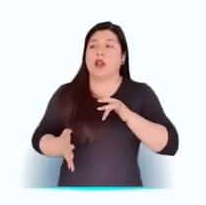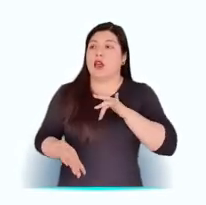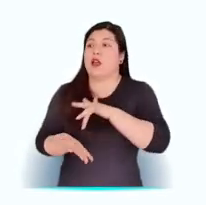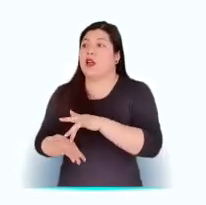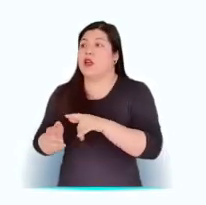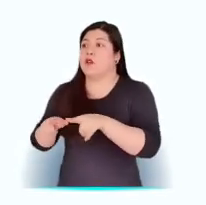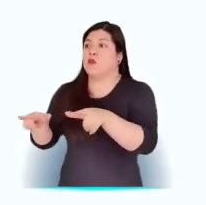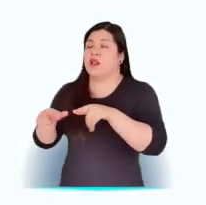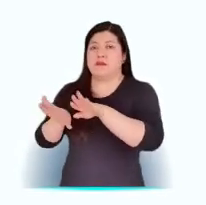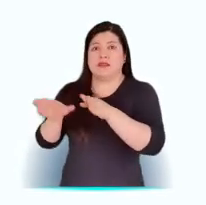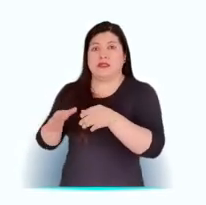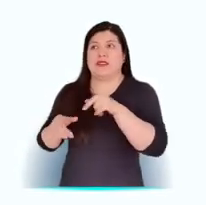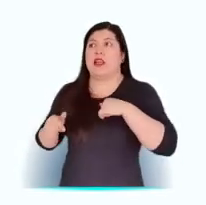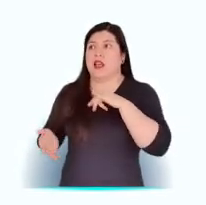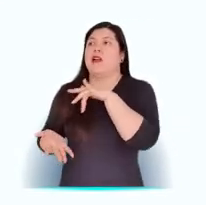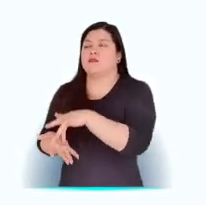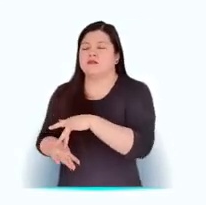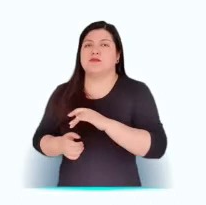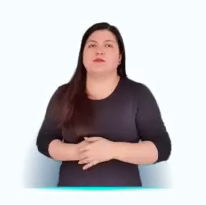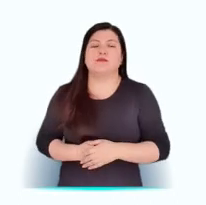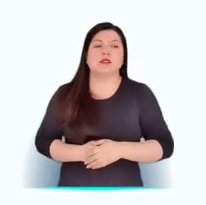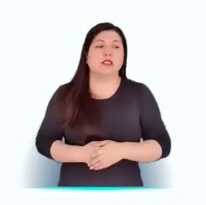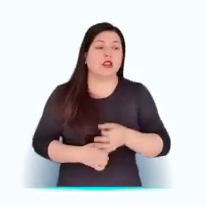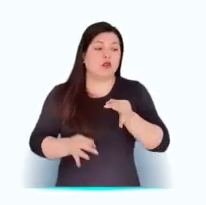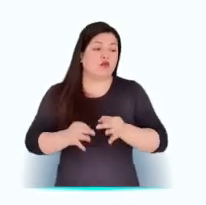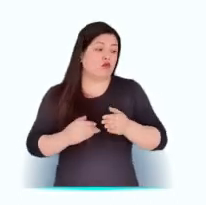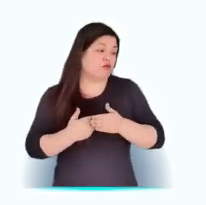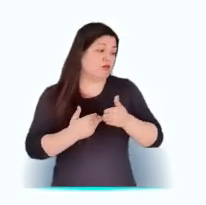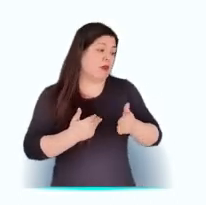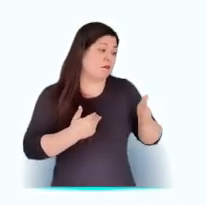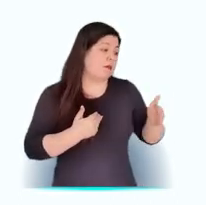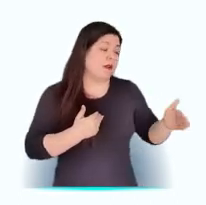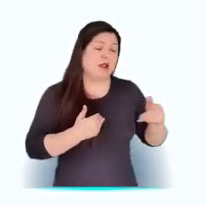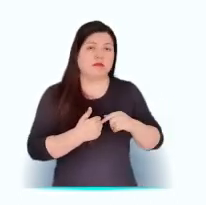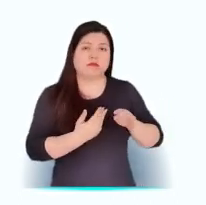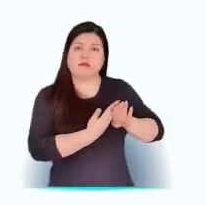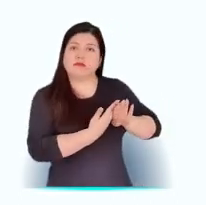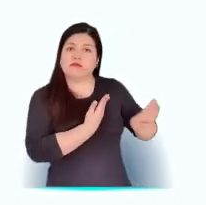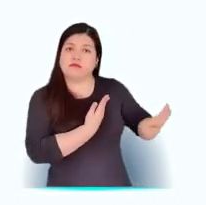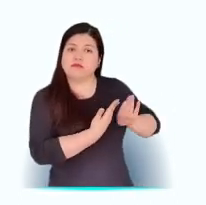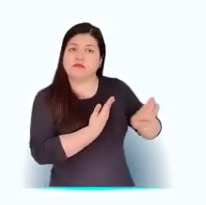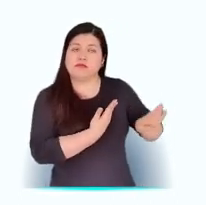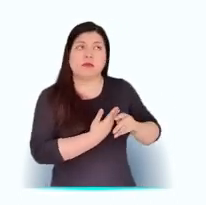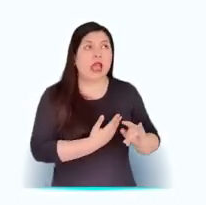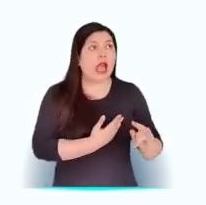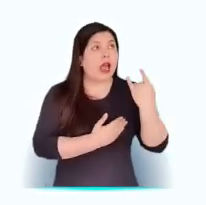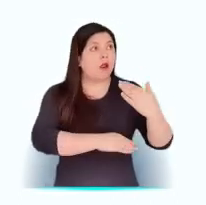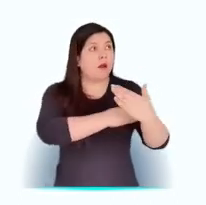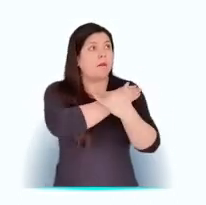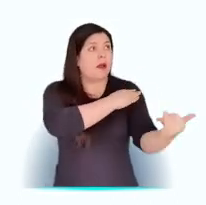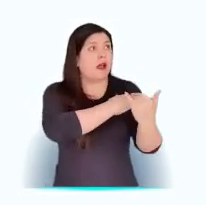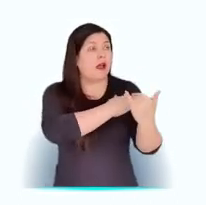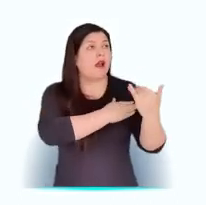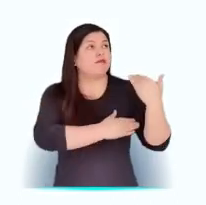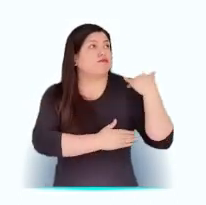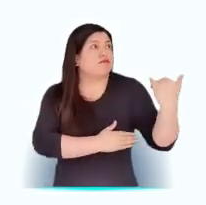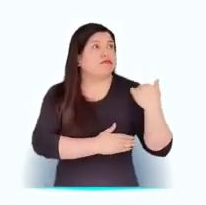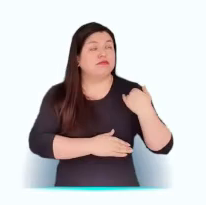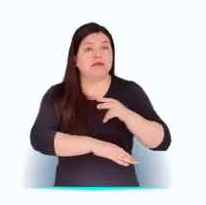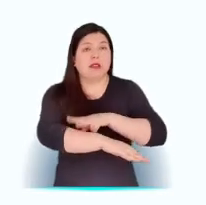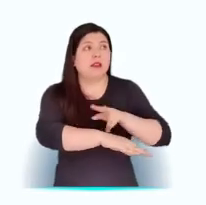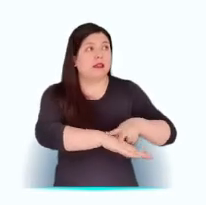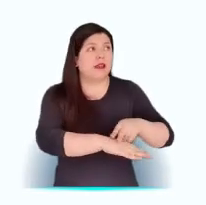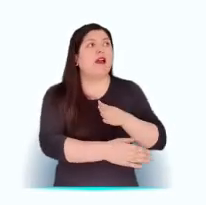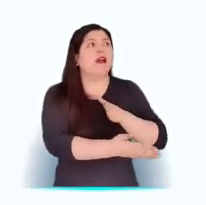Los jurados identificarán la mesa de votación donde prestarán el servicio. Los jurados remanentes se ubicarán en el lugar dispuesto para ellos y tendrán que